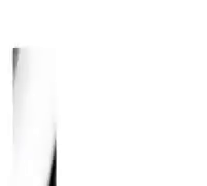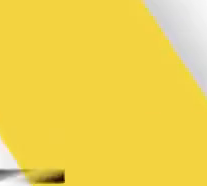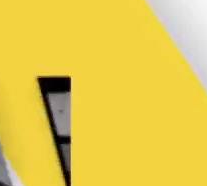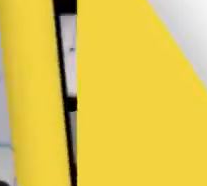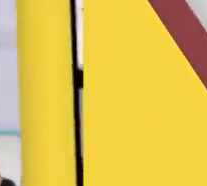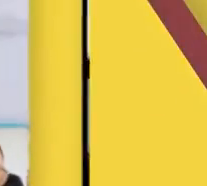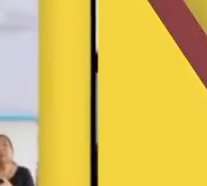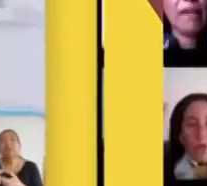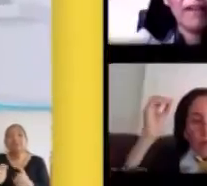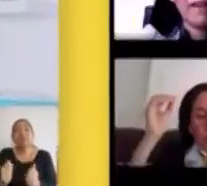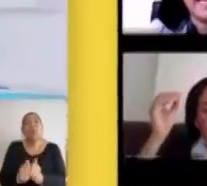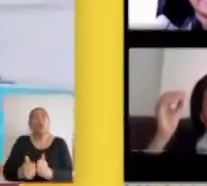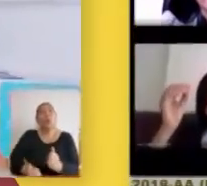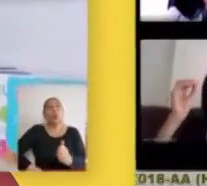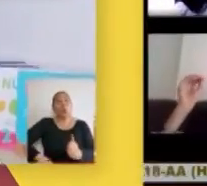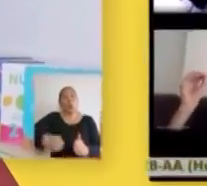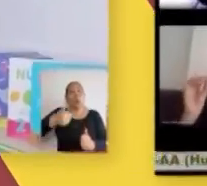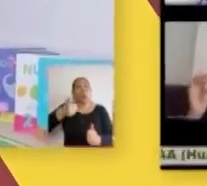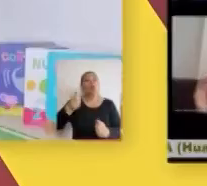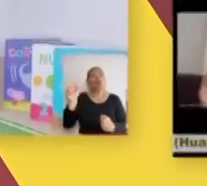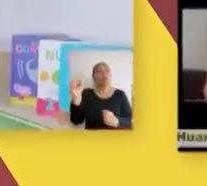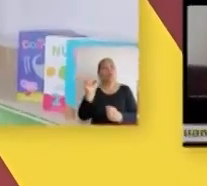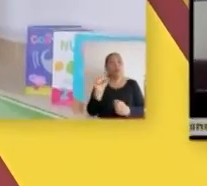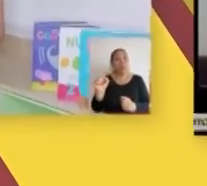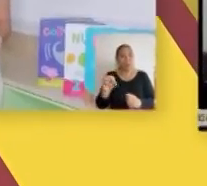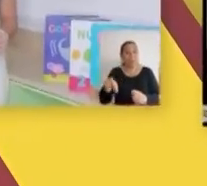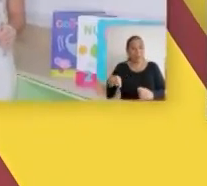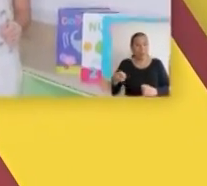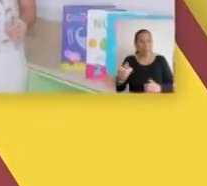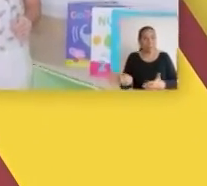watam achka ruwaykunata tukuruyku. Kay iskay